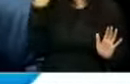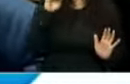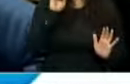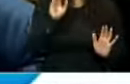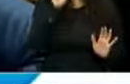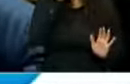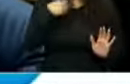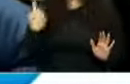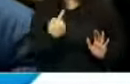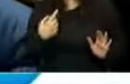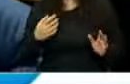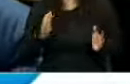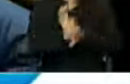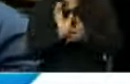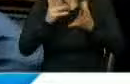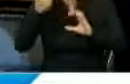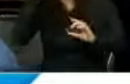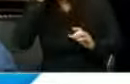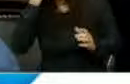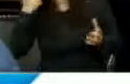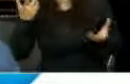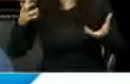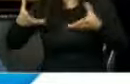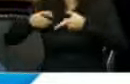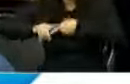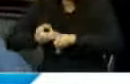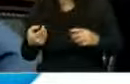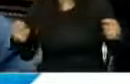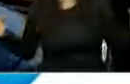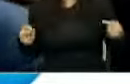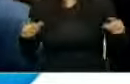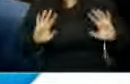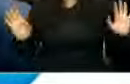vamos a ir adentro del recinto también, vamos a escuchar, vamos a ir